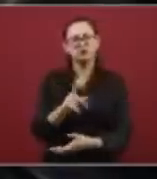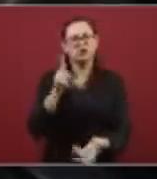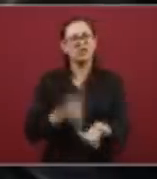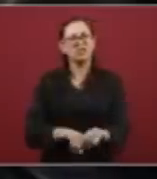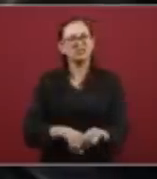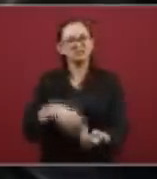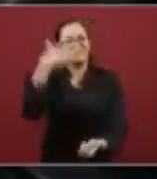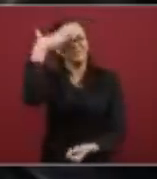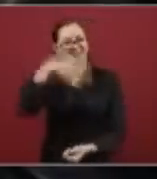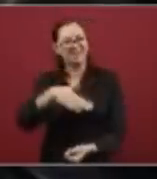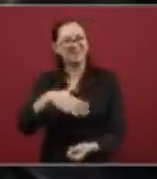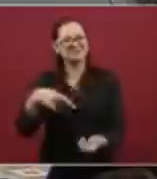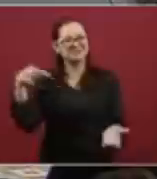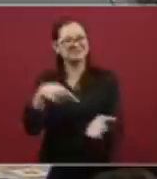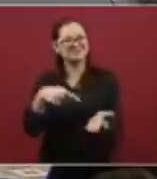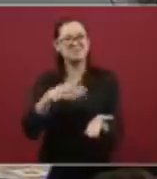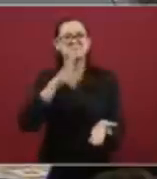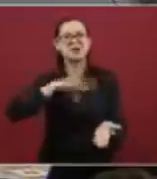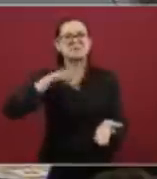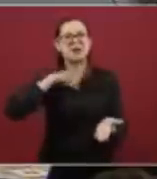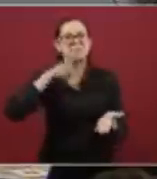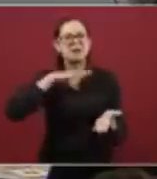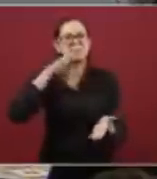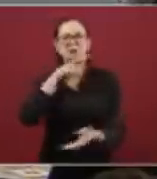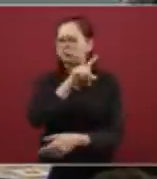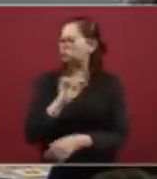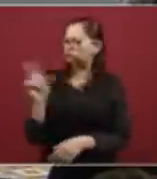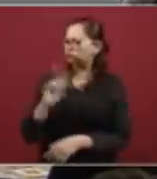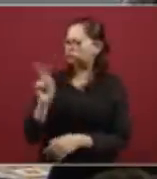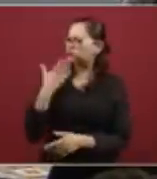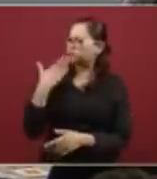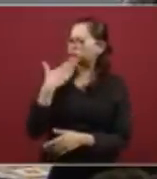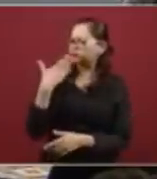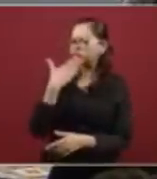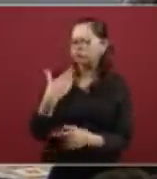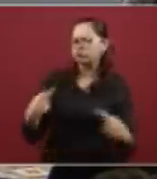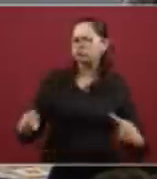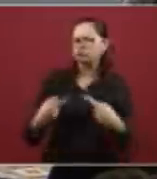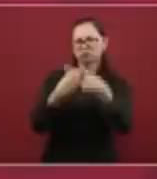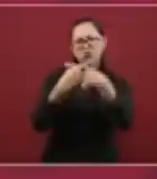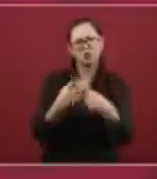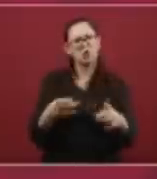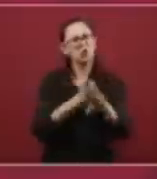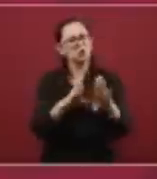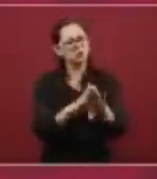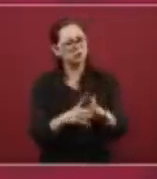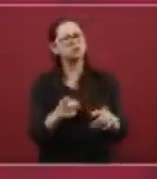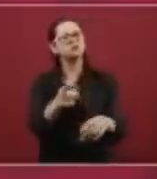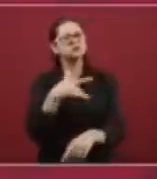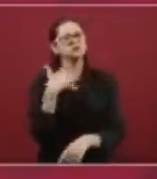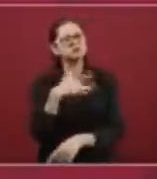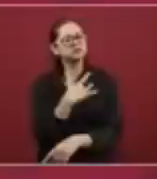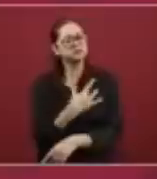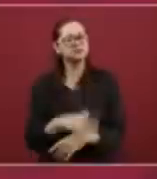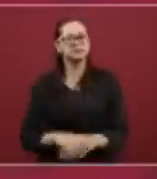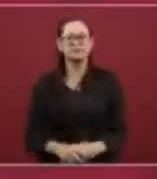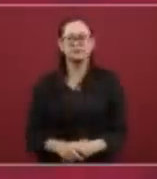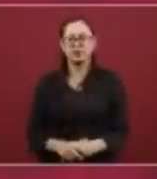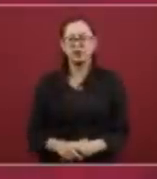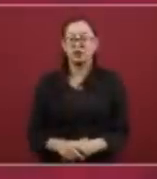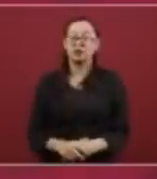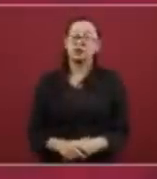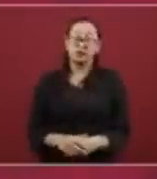hemos sabido, pues está incorrecto? Bueno, hay que revisar todos estos mecanismos porque ha habido mucha